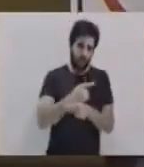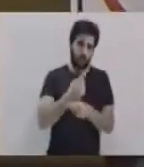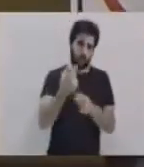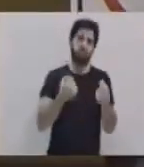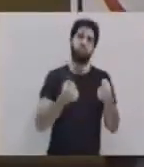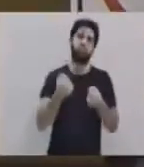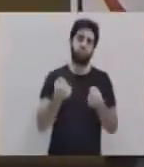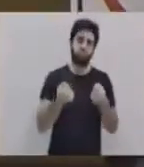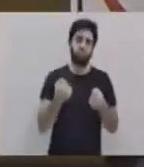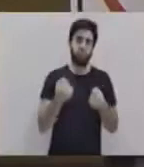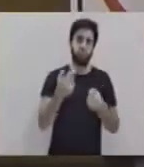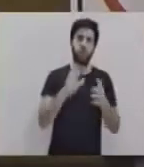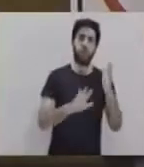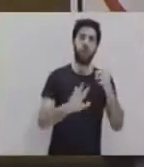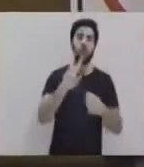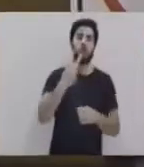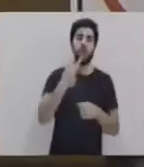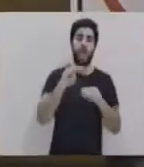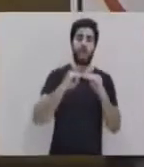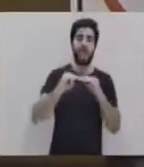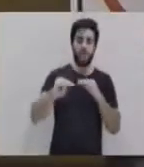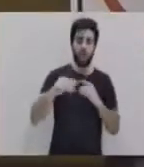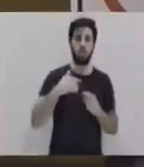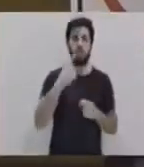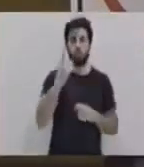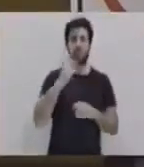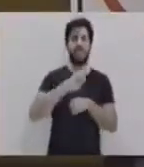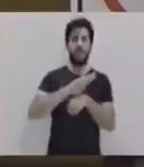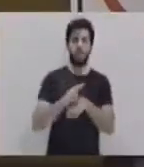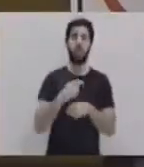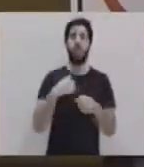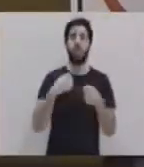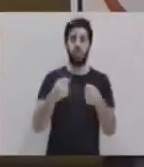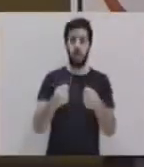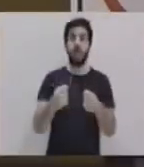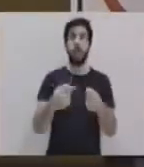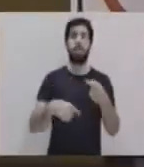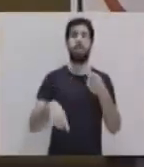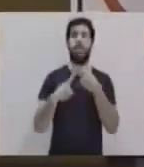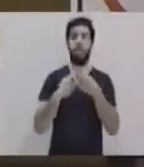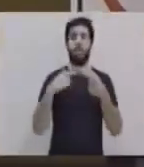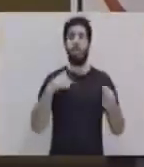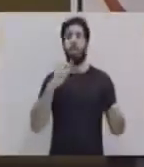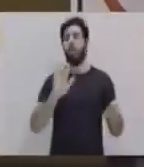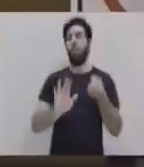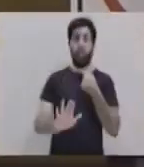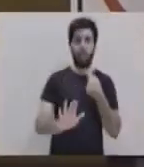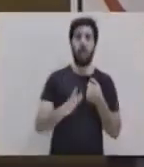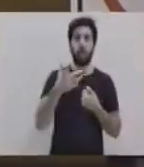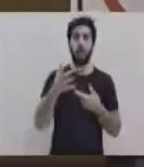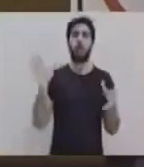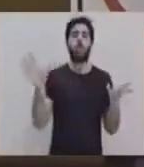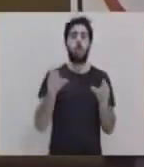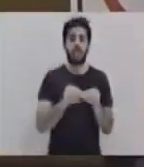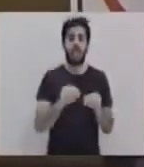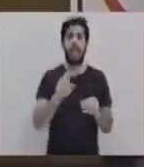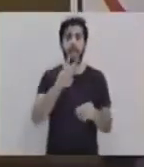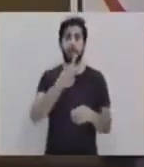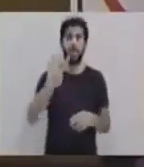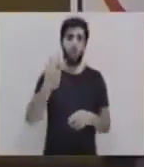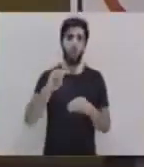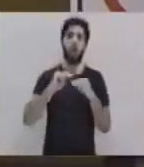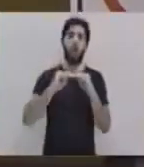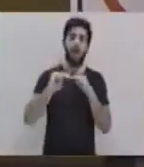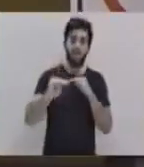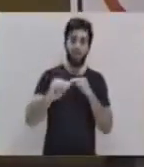acorde, yo recorro en promedio 12 metros por segundo. En 2 segundos que me tardo de reacción son 24 metros. De igual manera, un vehículo